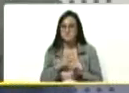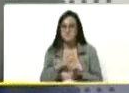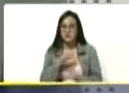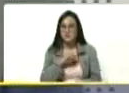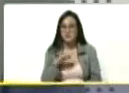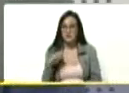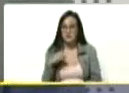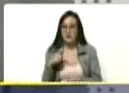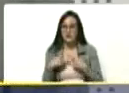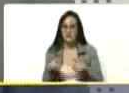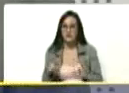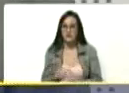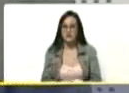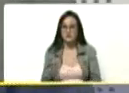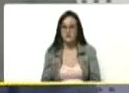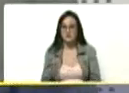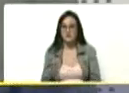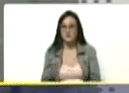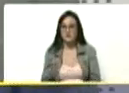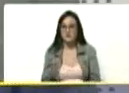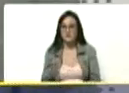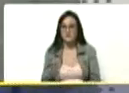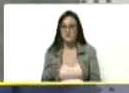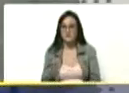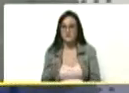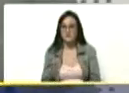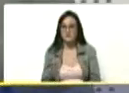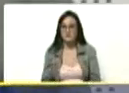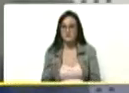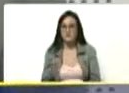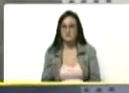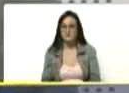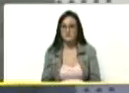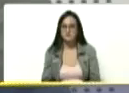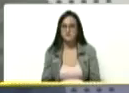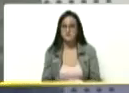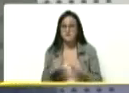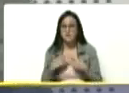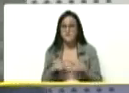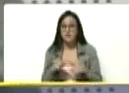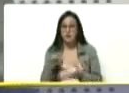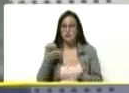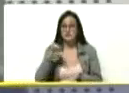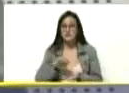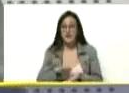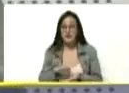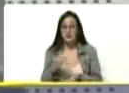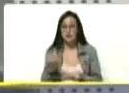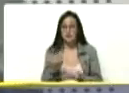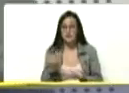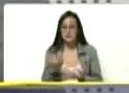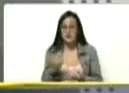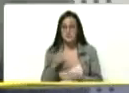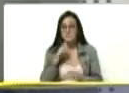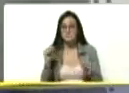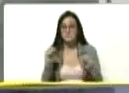individuales sean diferentes, the core of our cause remains the same, pero el centro de nuestra causa sigue siendo el